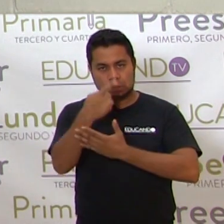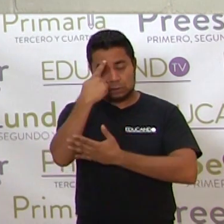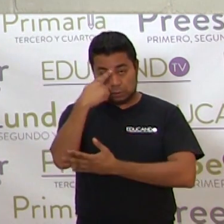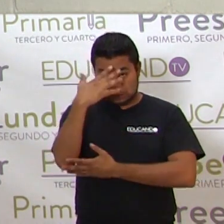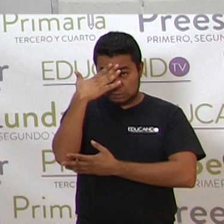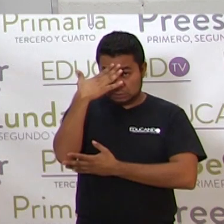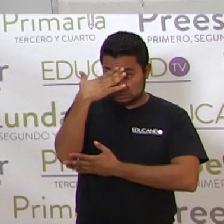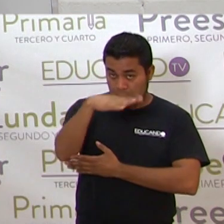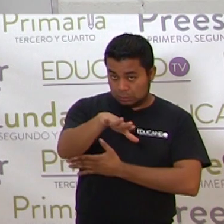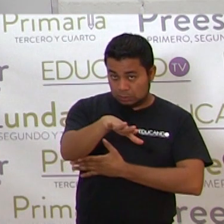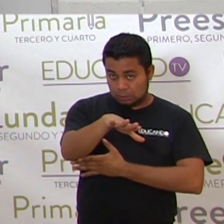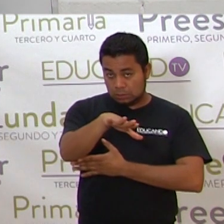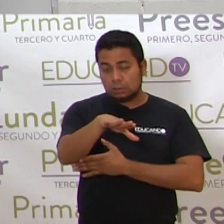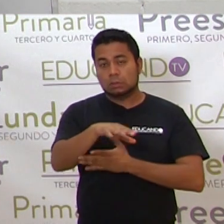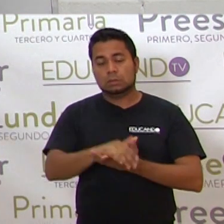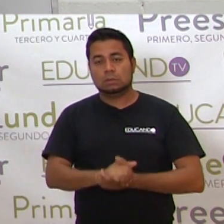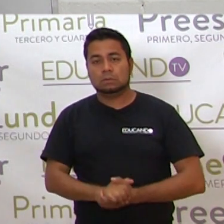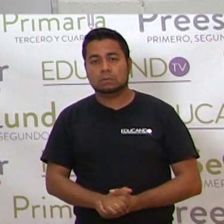ser